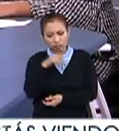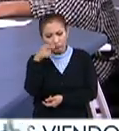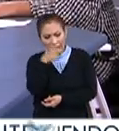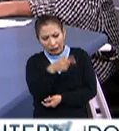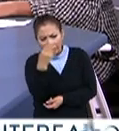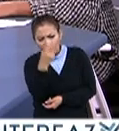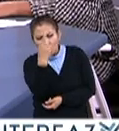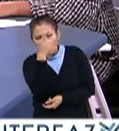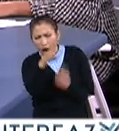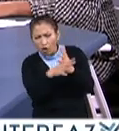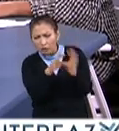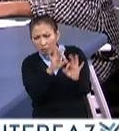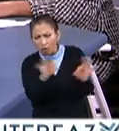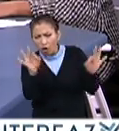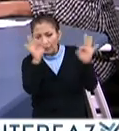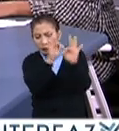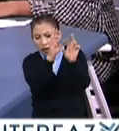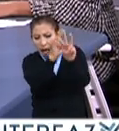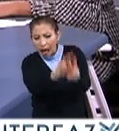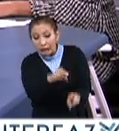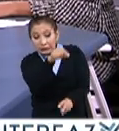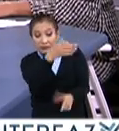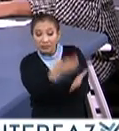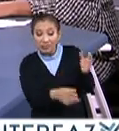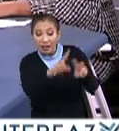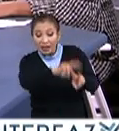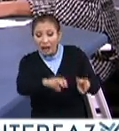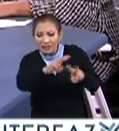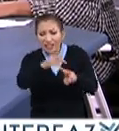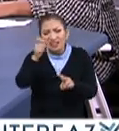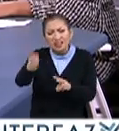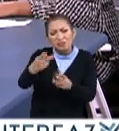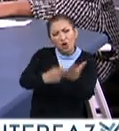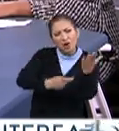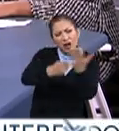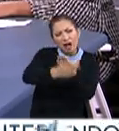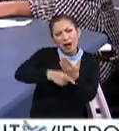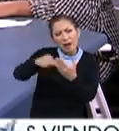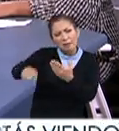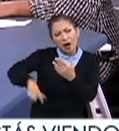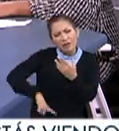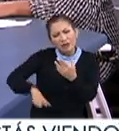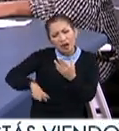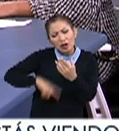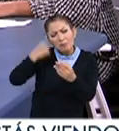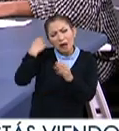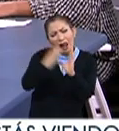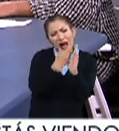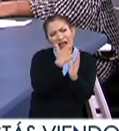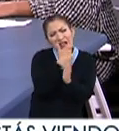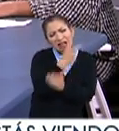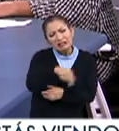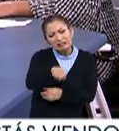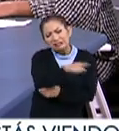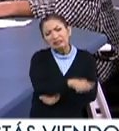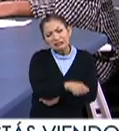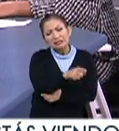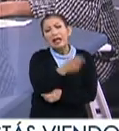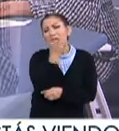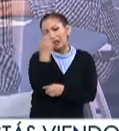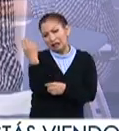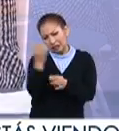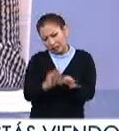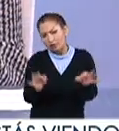una necesidad muy importante de analizar a profundidad las políticas públicas en cada país. Sigue siendo